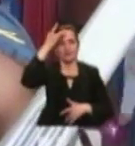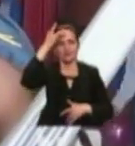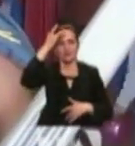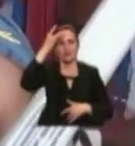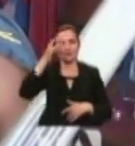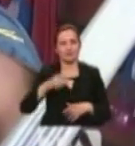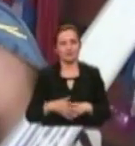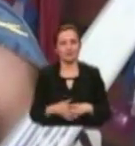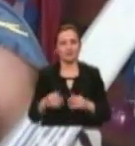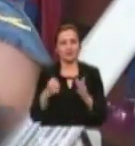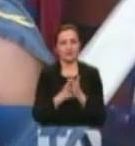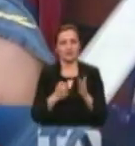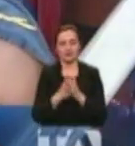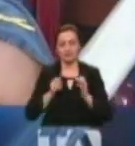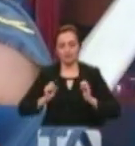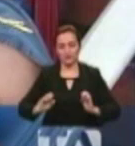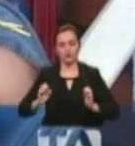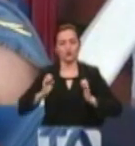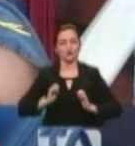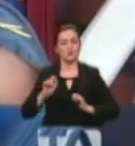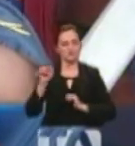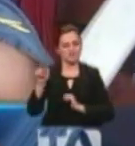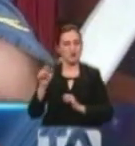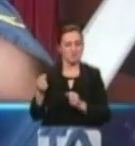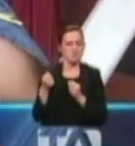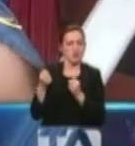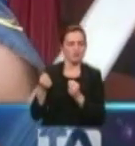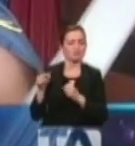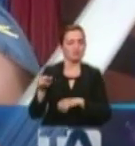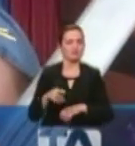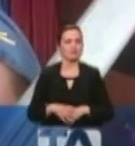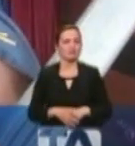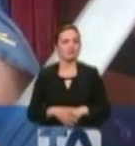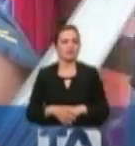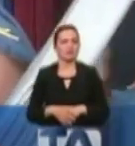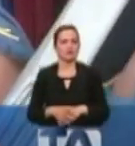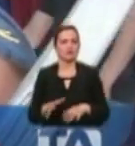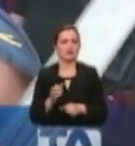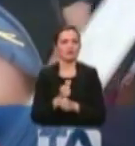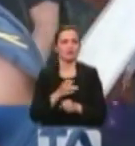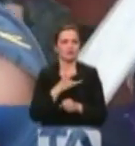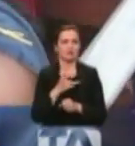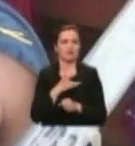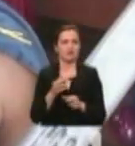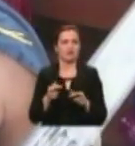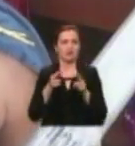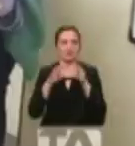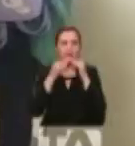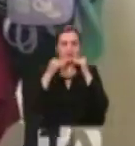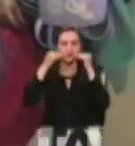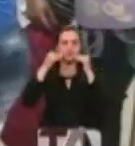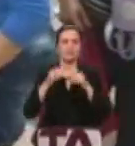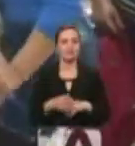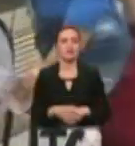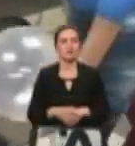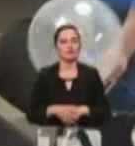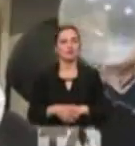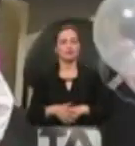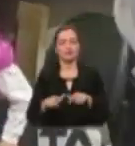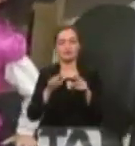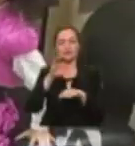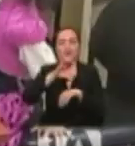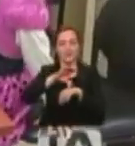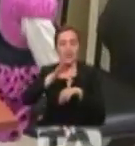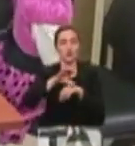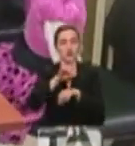son verdaderos guerreros y ellos son pues los verdaderos superhéroes. Y lo que nosotros hacemos pues es venir a regalar una sonrisa. En este centro médico